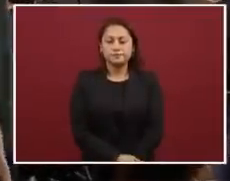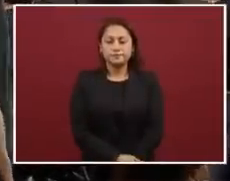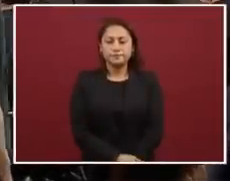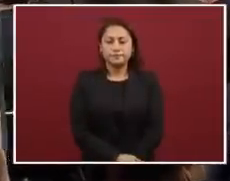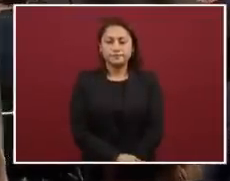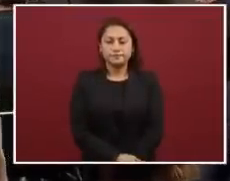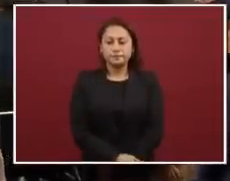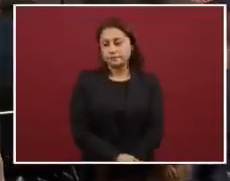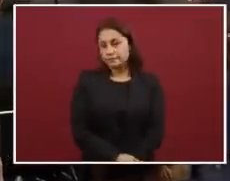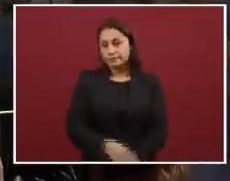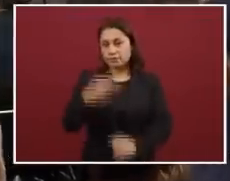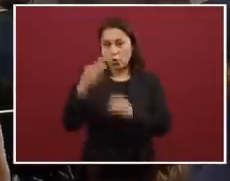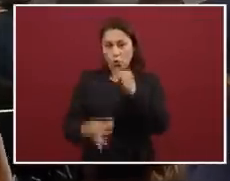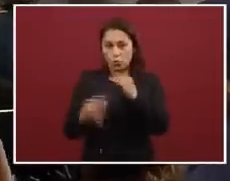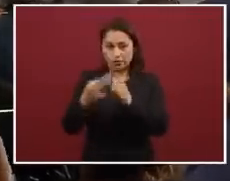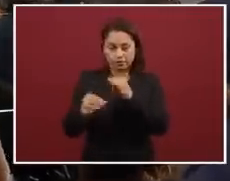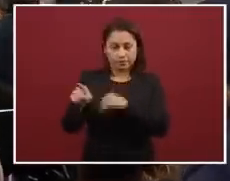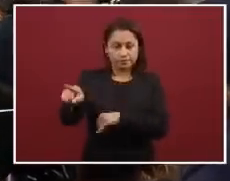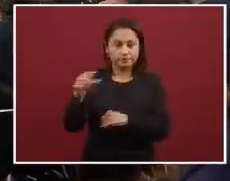La última.